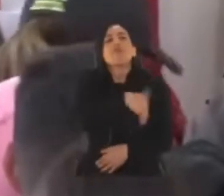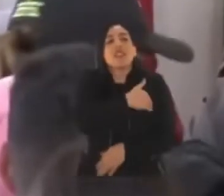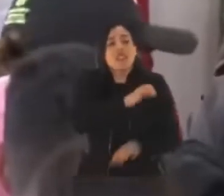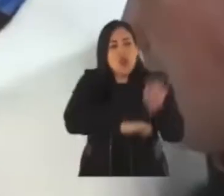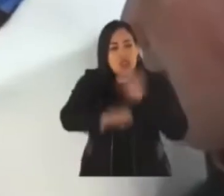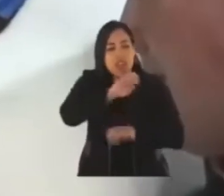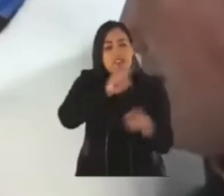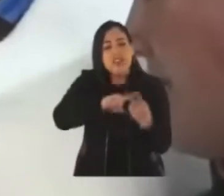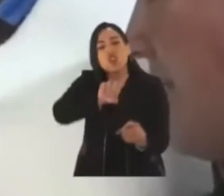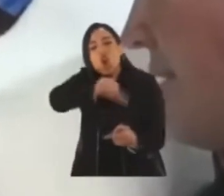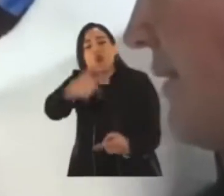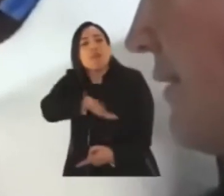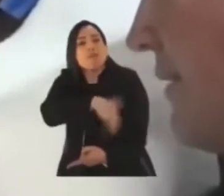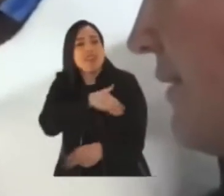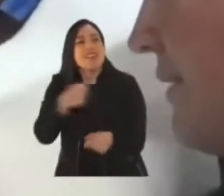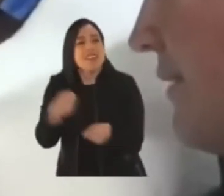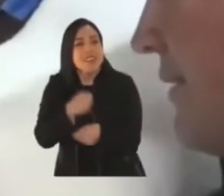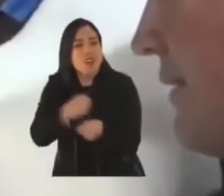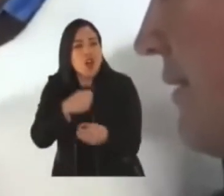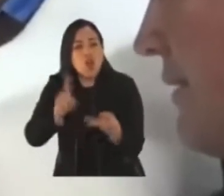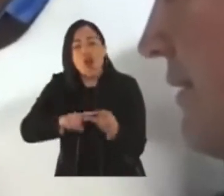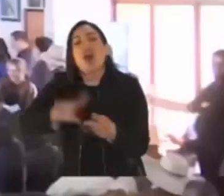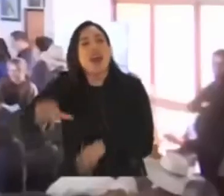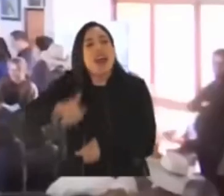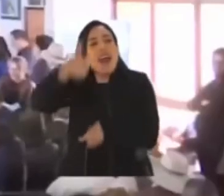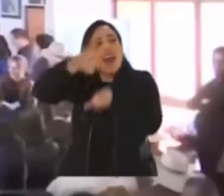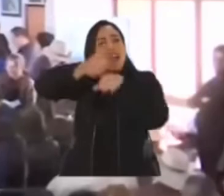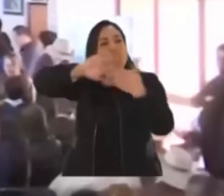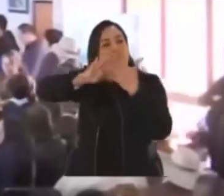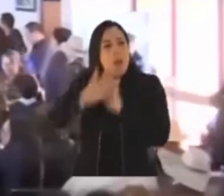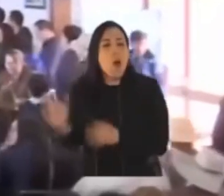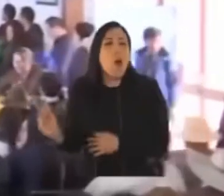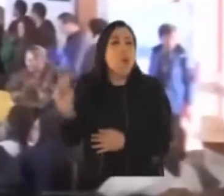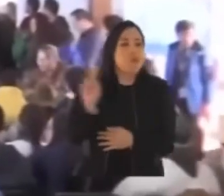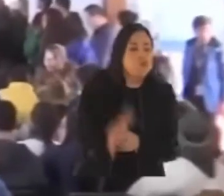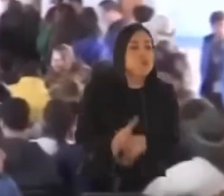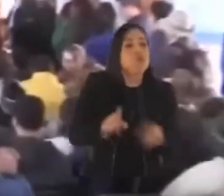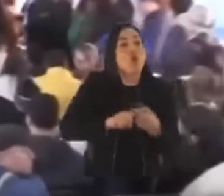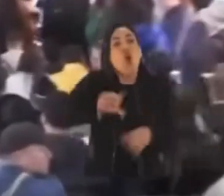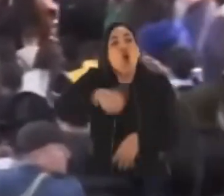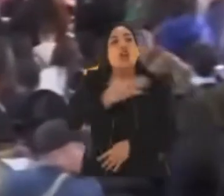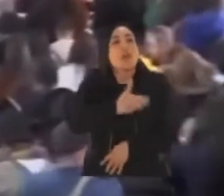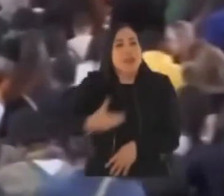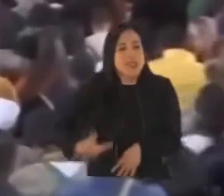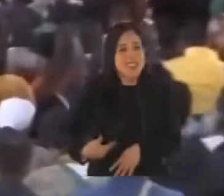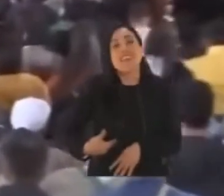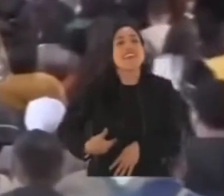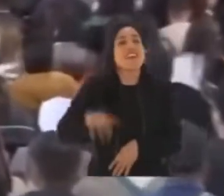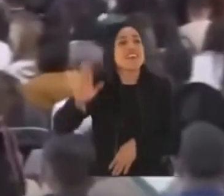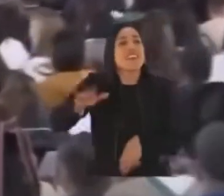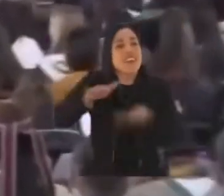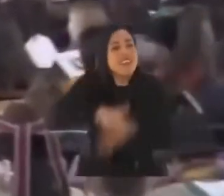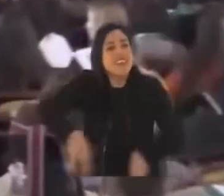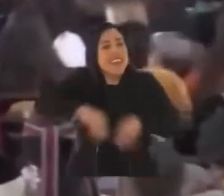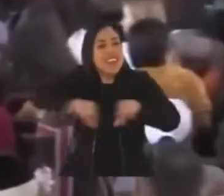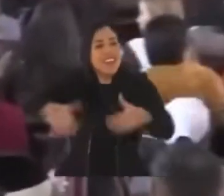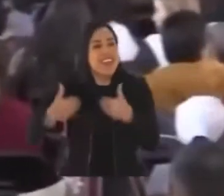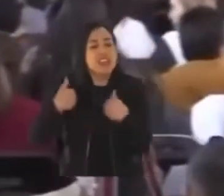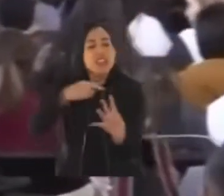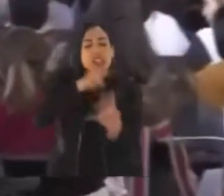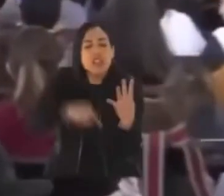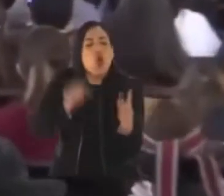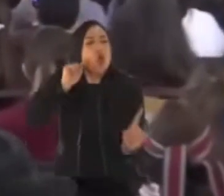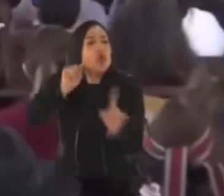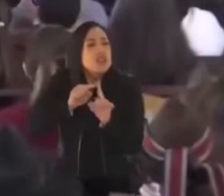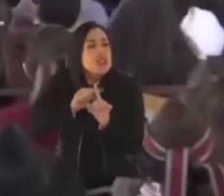Defensa, también la ministra de Trabajo, el alto comisionado para la paz y también el presidente de la Agencia Nacional de Tierras, que es uno de los